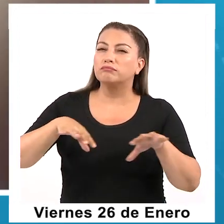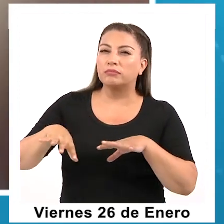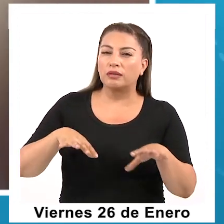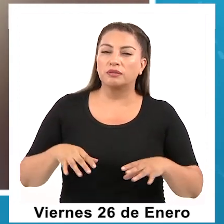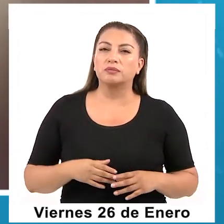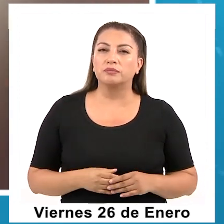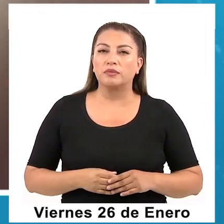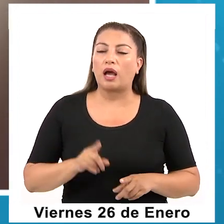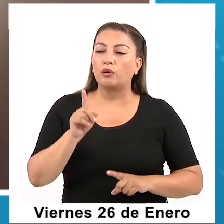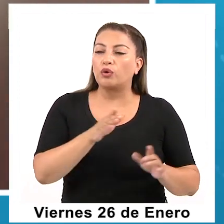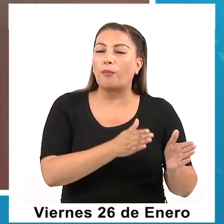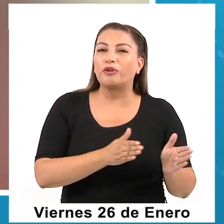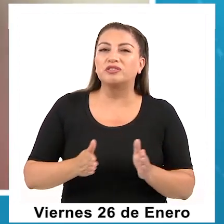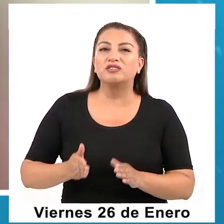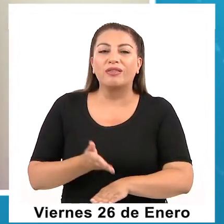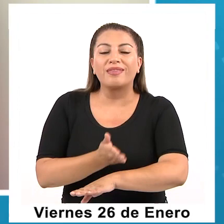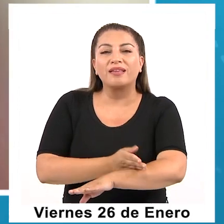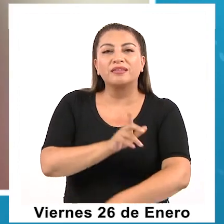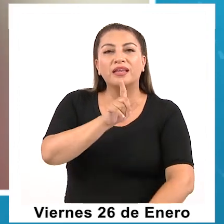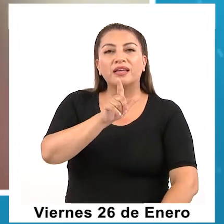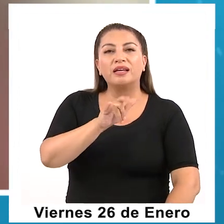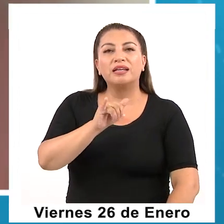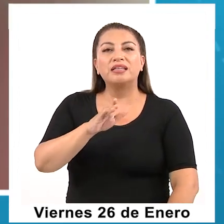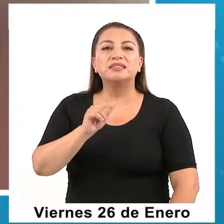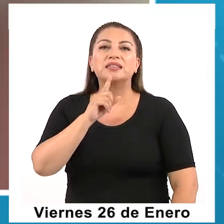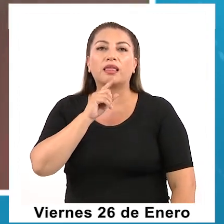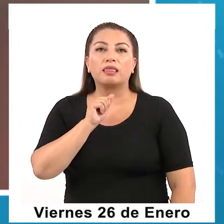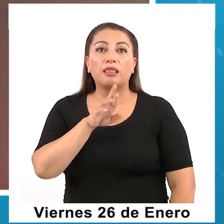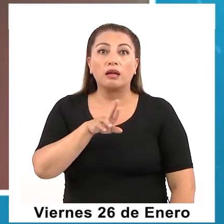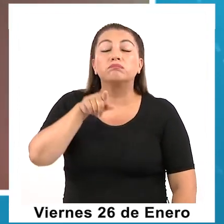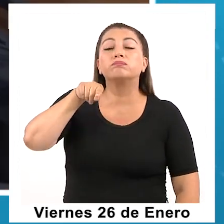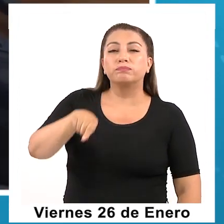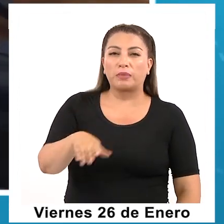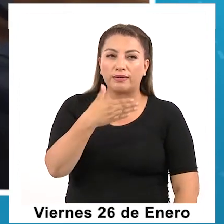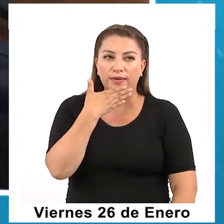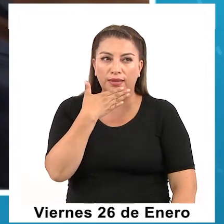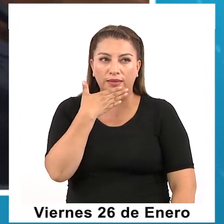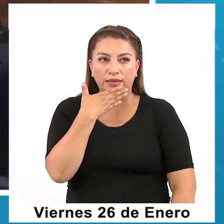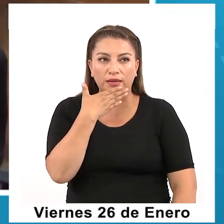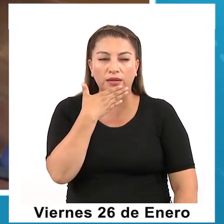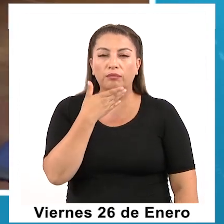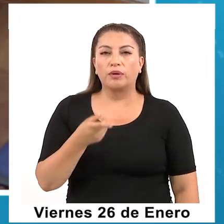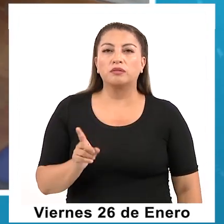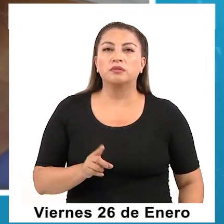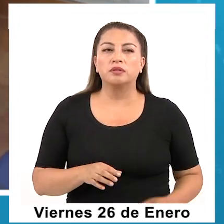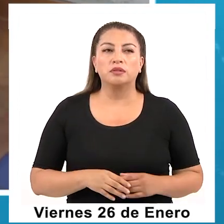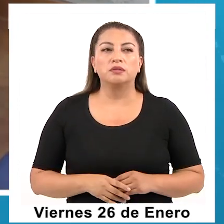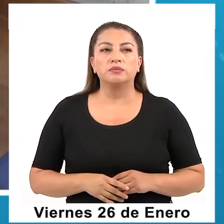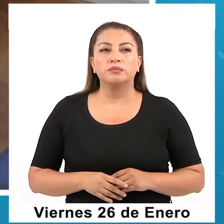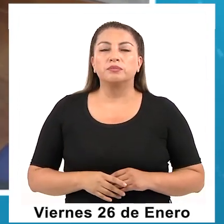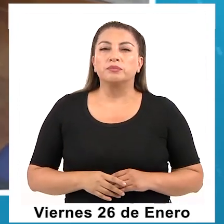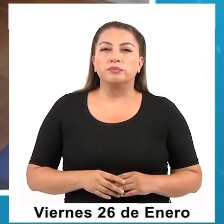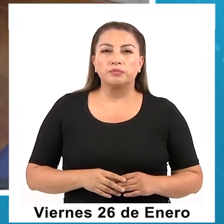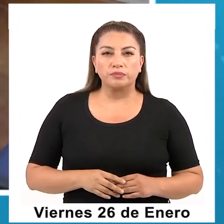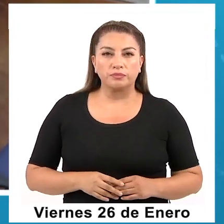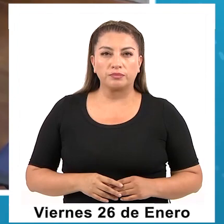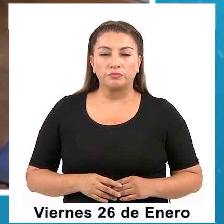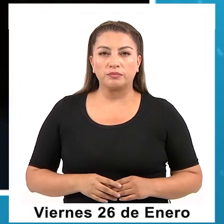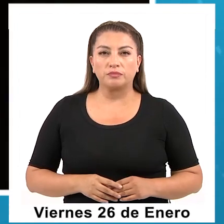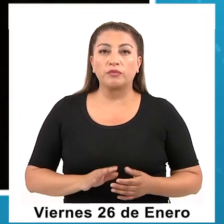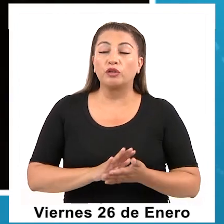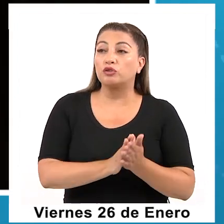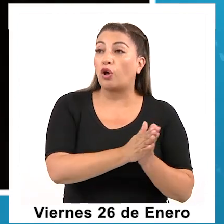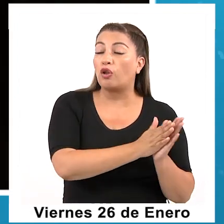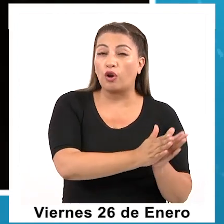alto los procesos de licitación establecidos y además, ¿cierto? Evadiendo de alguna manera también todos